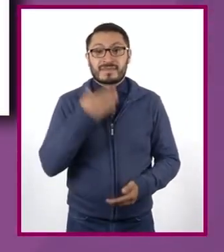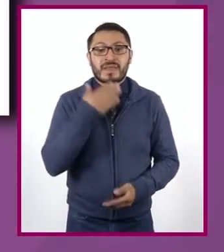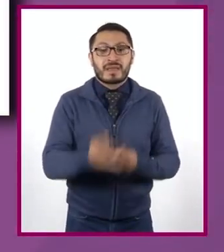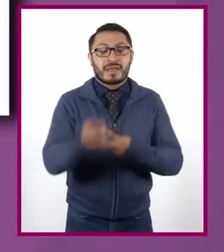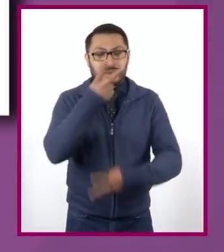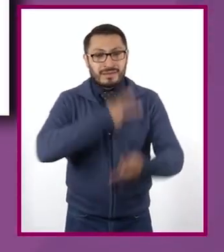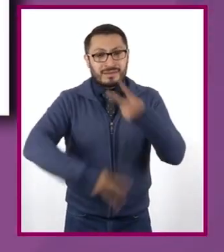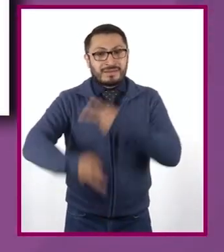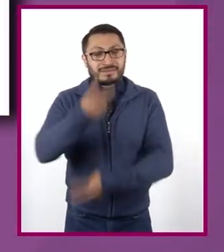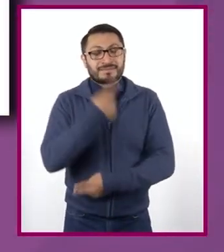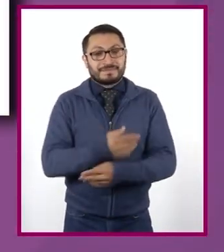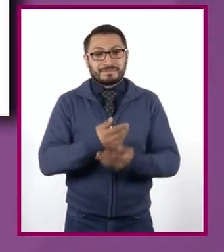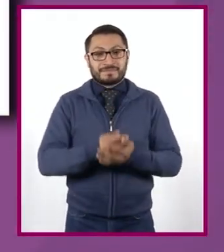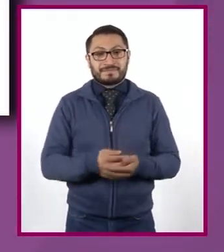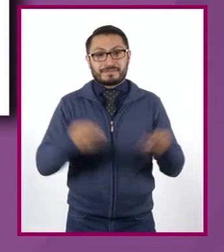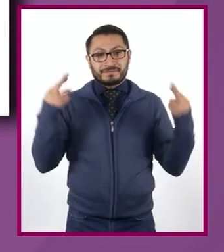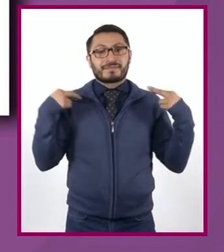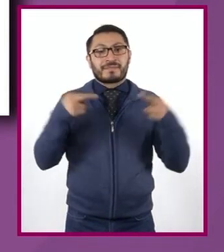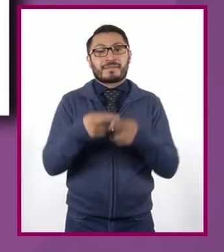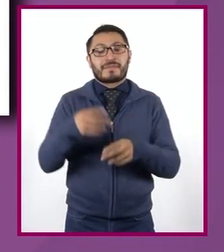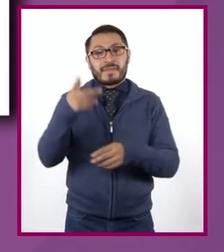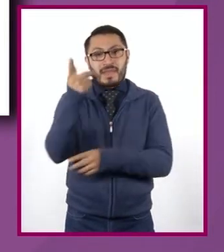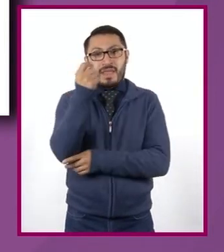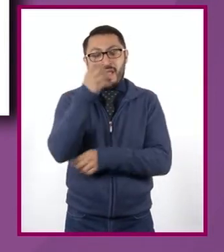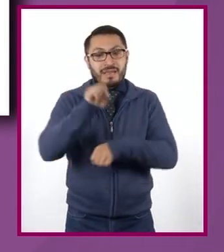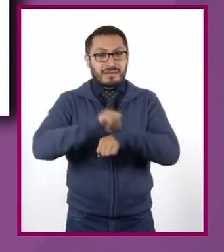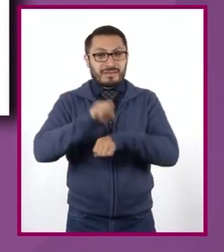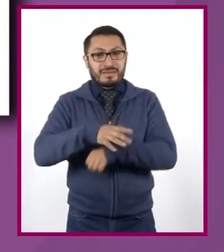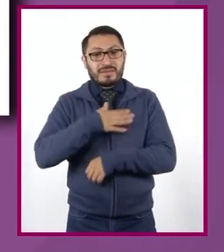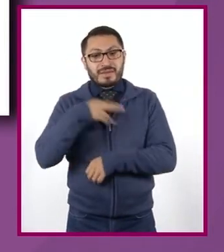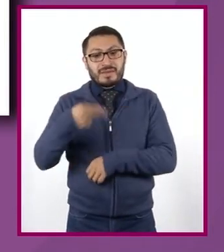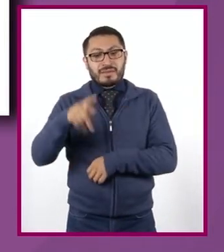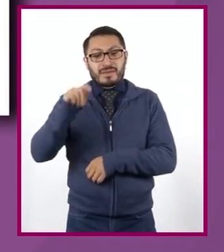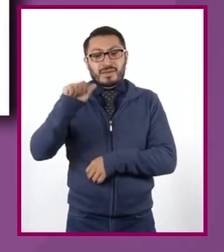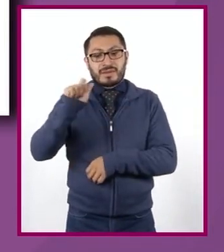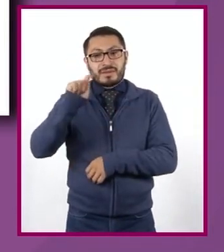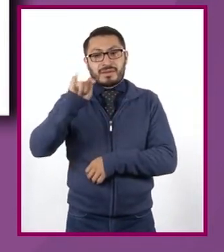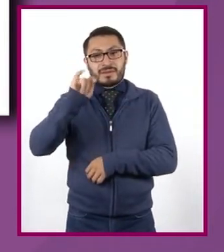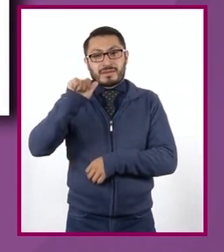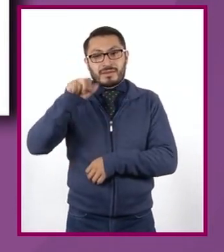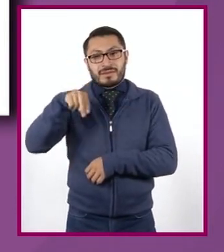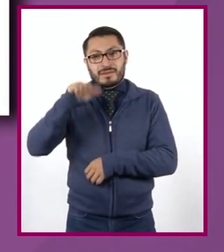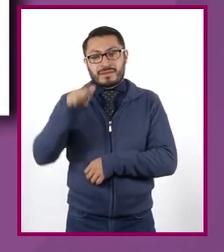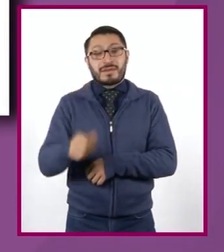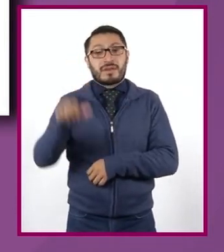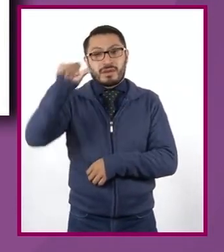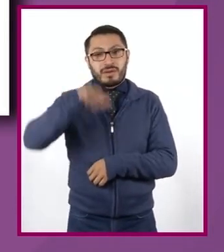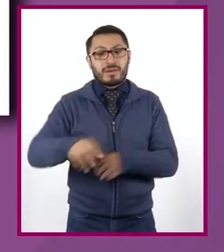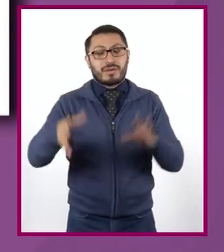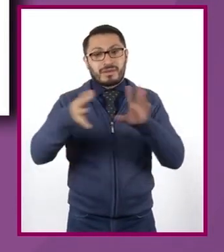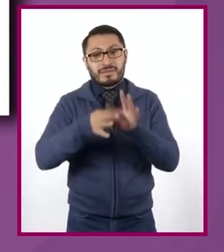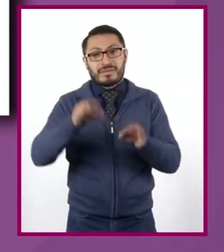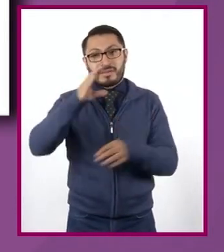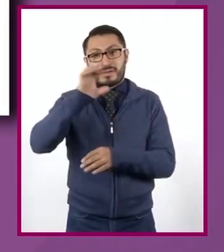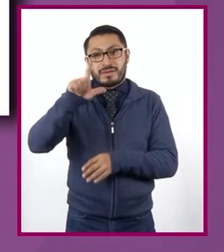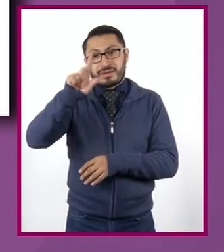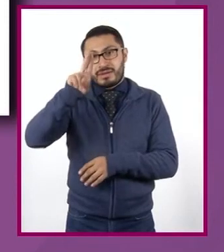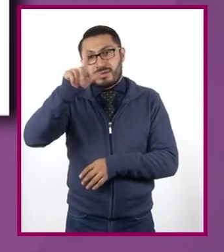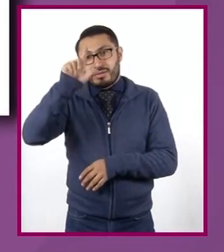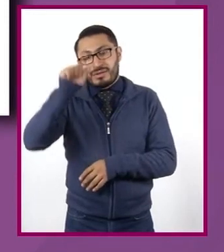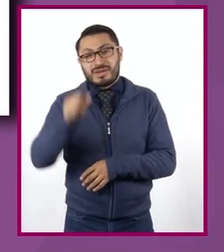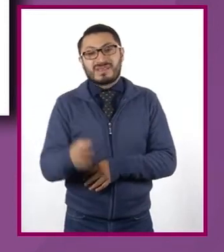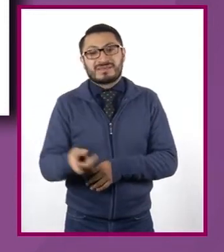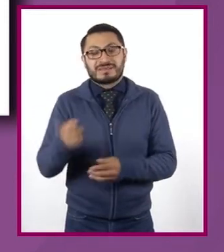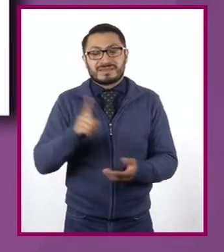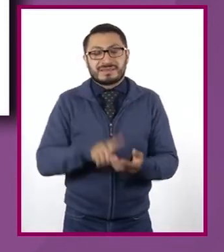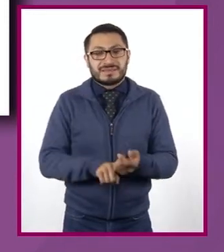Bienvenidos maestros y maestras de telesecundaria. Mi nombre es Tatiana Fiordelicio y hoy vamos a hablar de la célula, la unidad funcional de